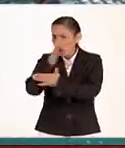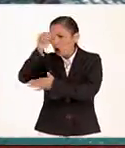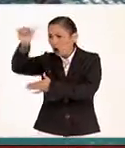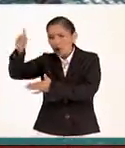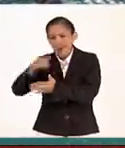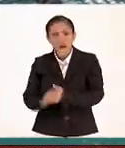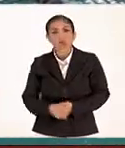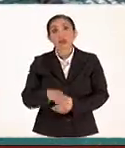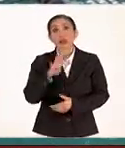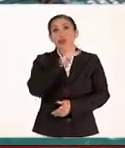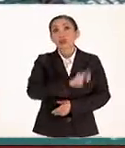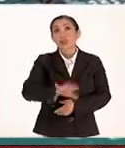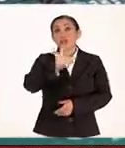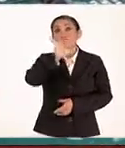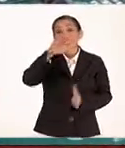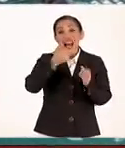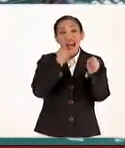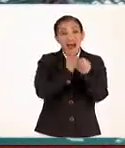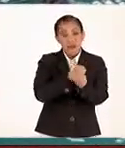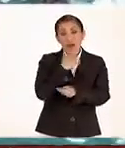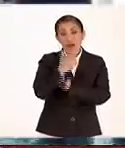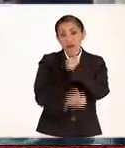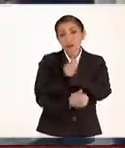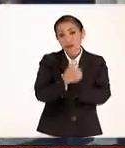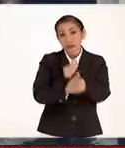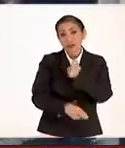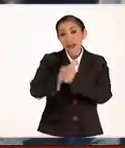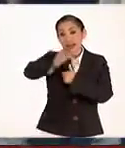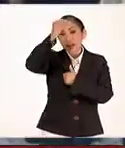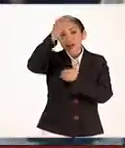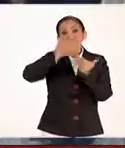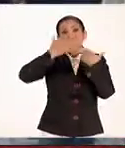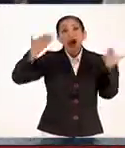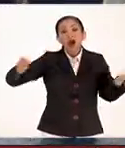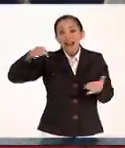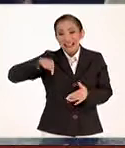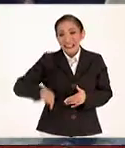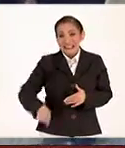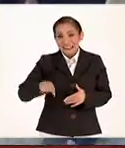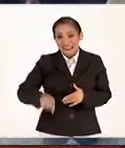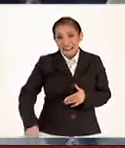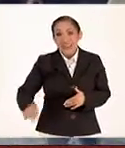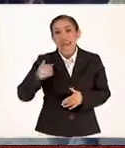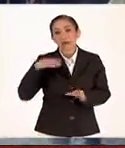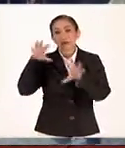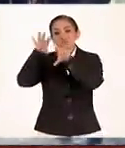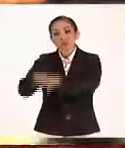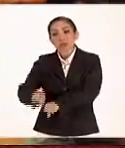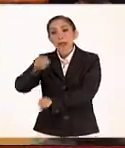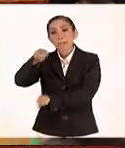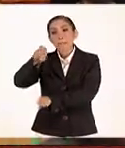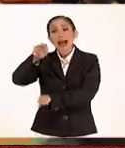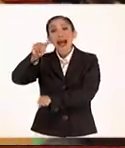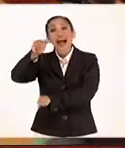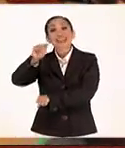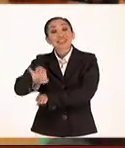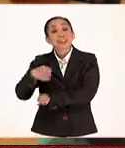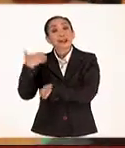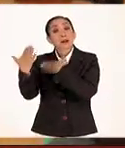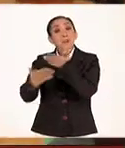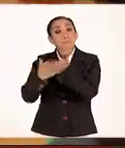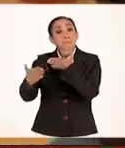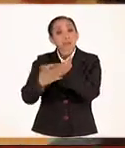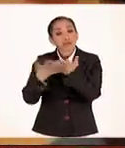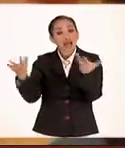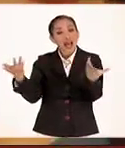hace 450 años nos tocó participar en el norte del país y ahora nos toca participar en la colonización de marte en el forma de